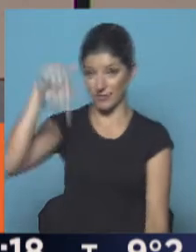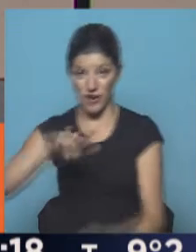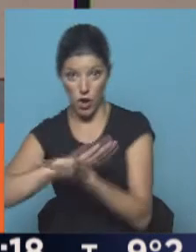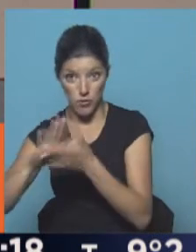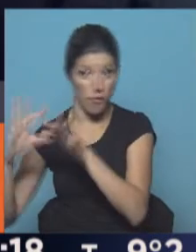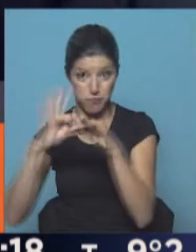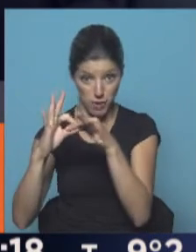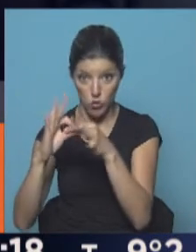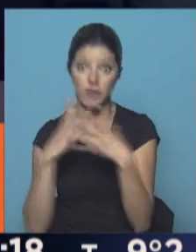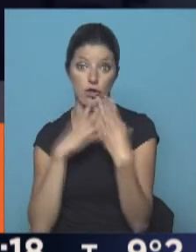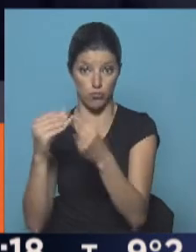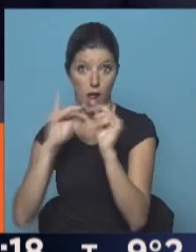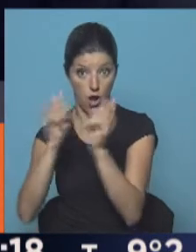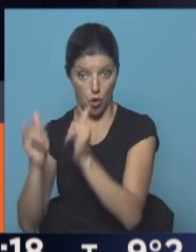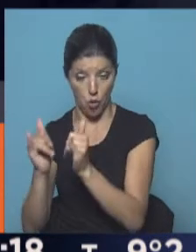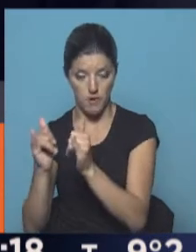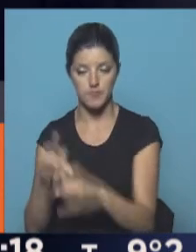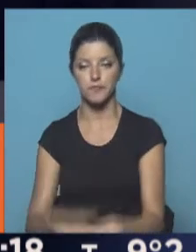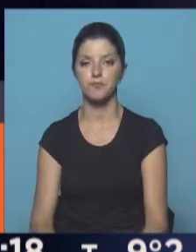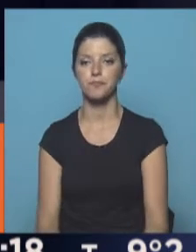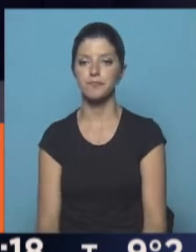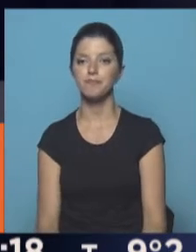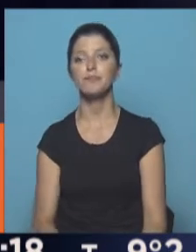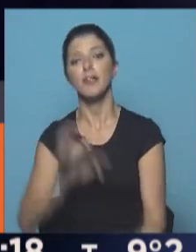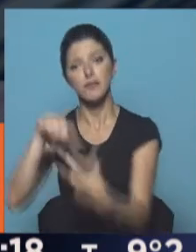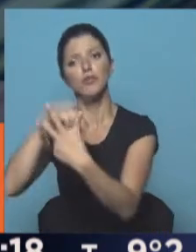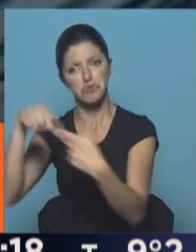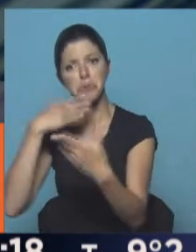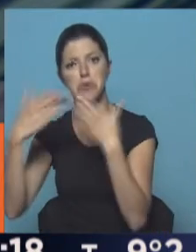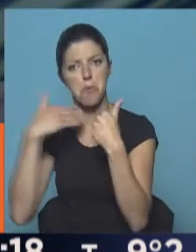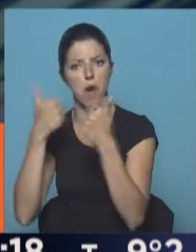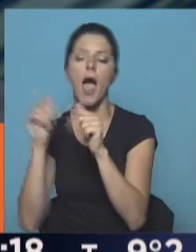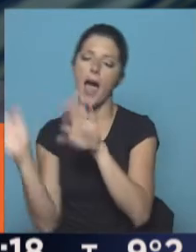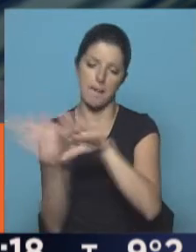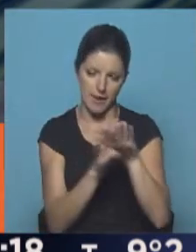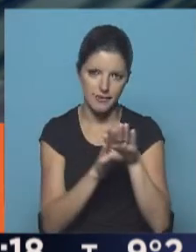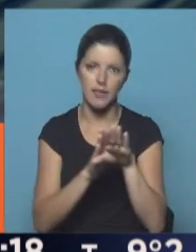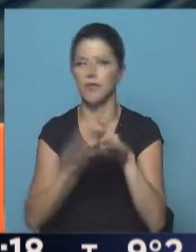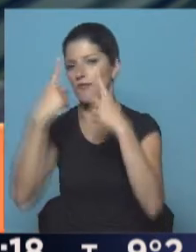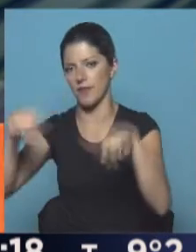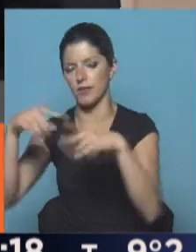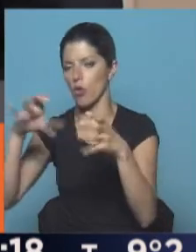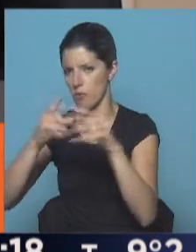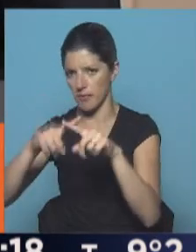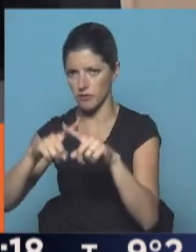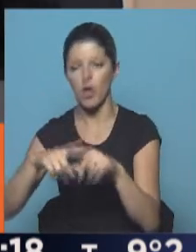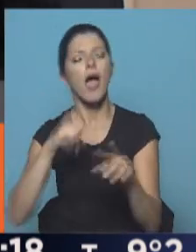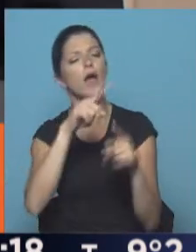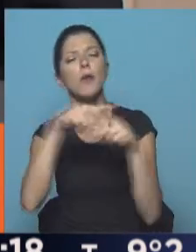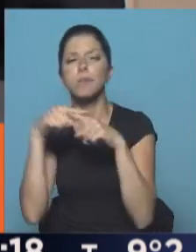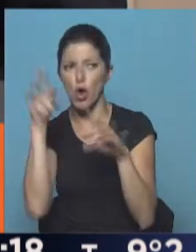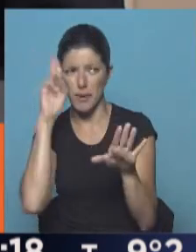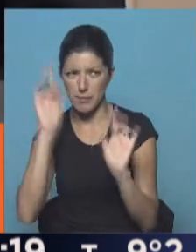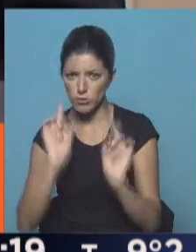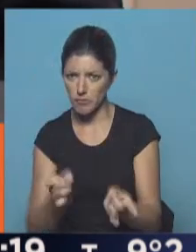Y ayudarlos a los jóvenes. Sí, entre ellos hay muy buen diálogo, más allá de las diferencias ideológicas. Y hay una discusión con mucho respeto, más allá de